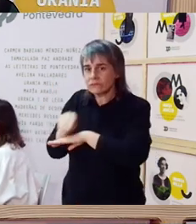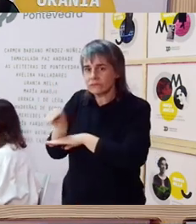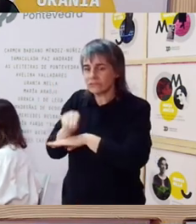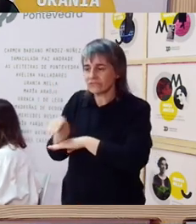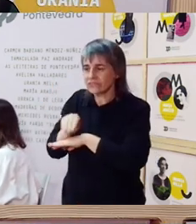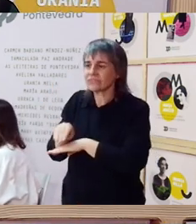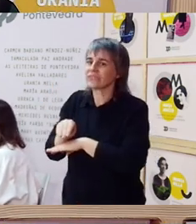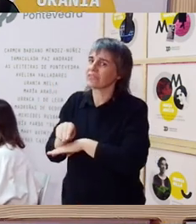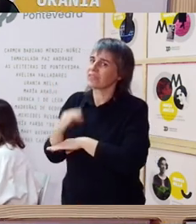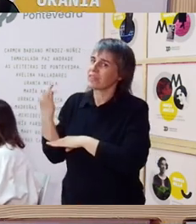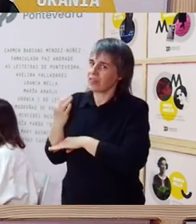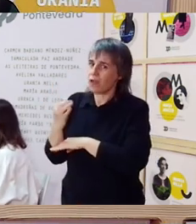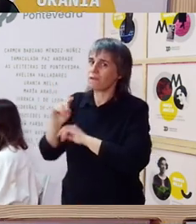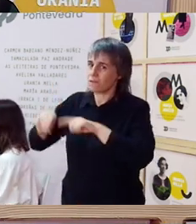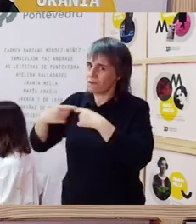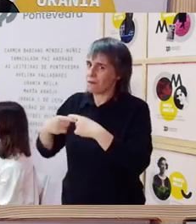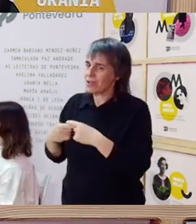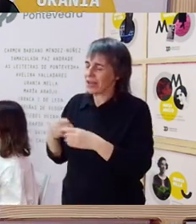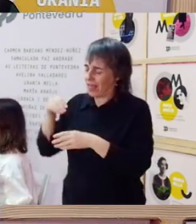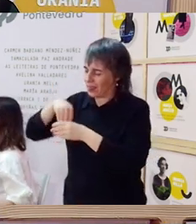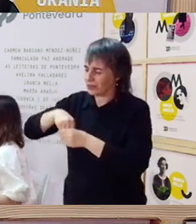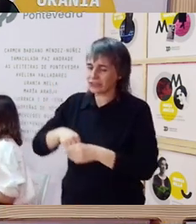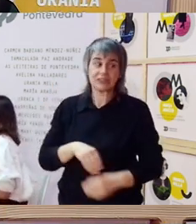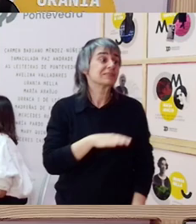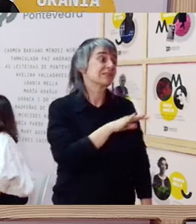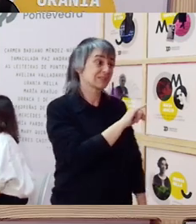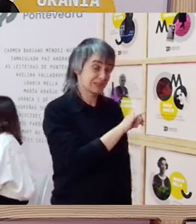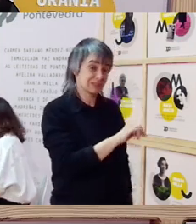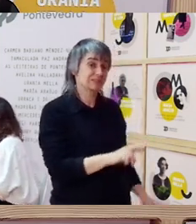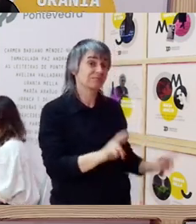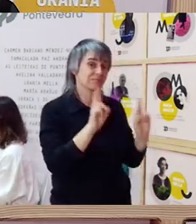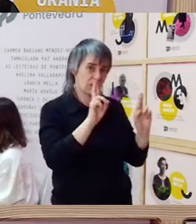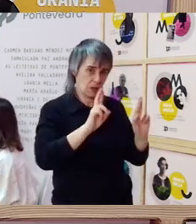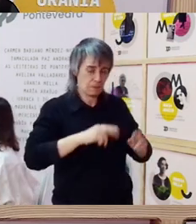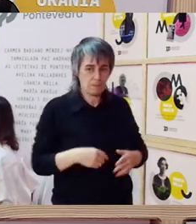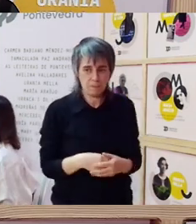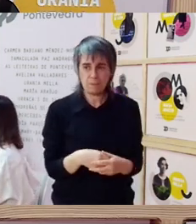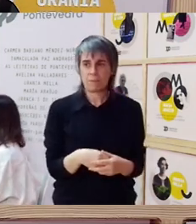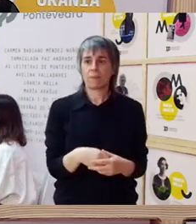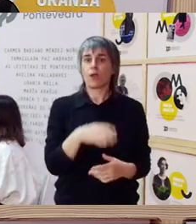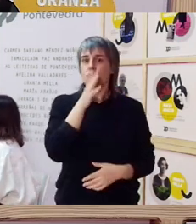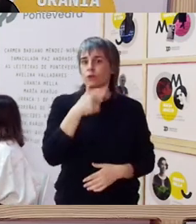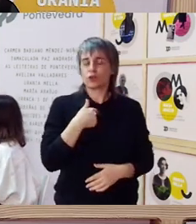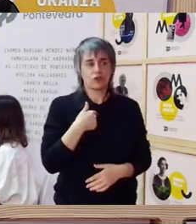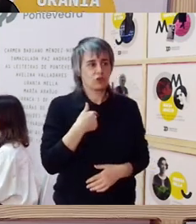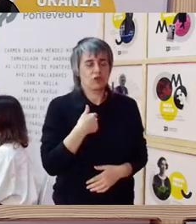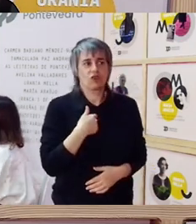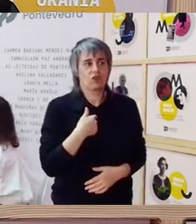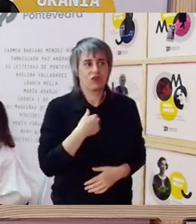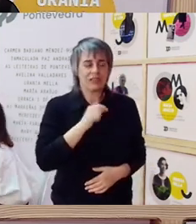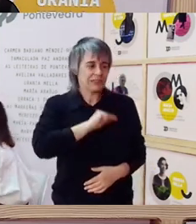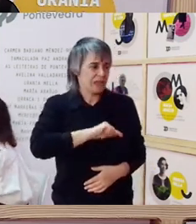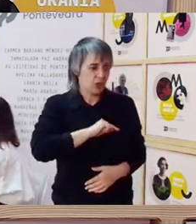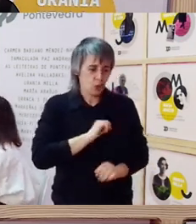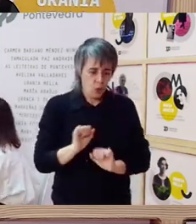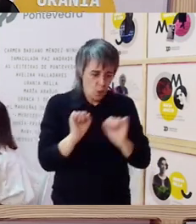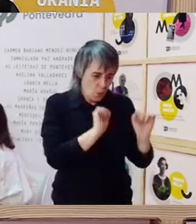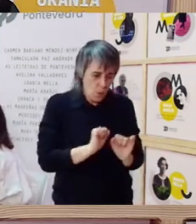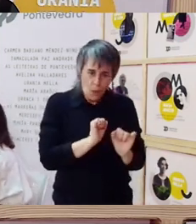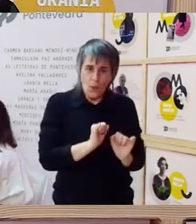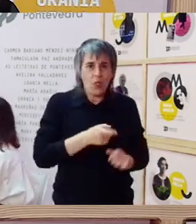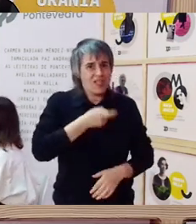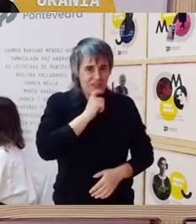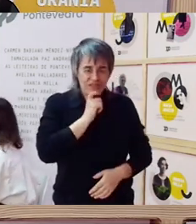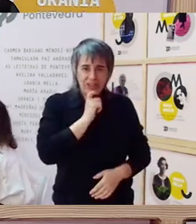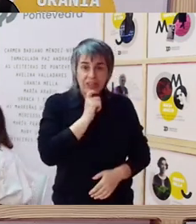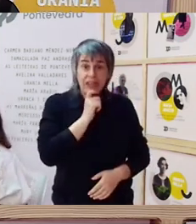non? Pois por algún arquivo... Pois estaría moi ben, eso estaría fenomenal. Bueno, porque eu non me sinto capaz de protexer, sabes? E vexo que algunhas cousas